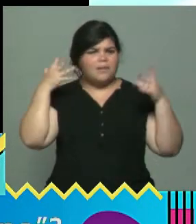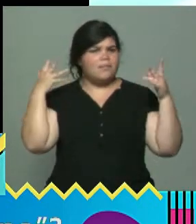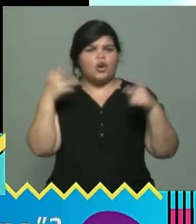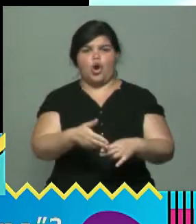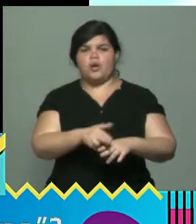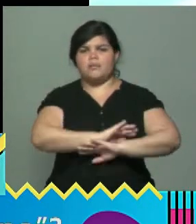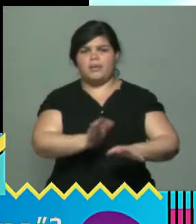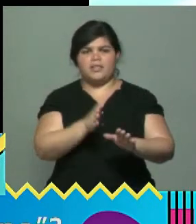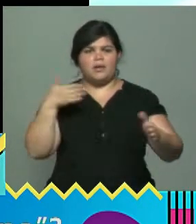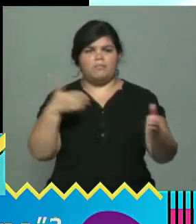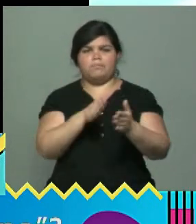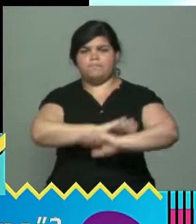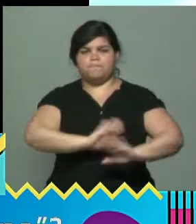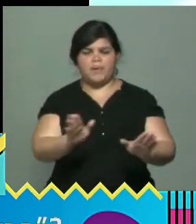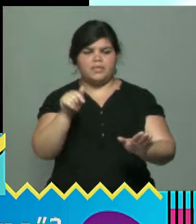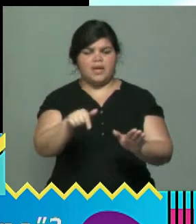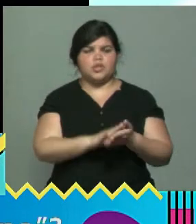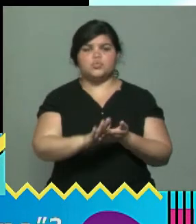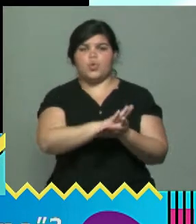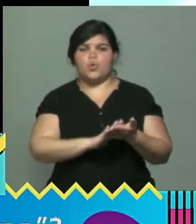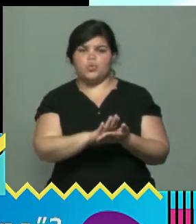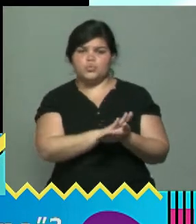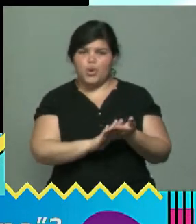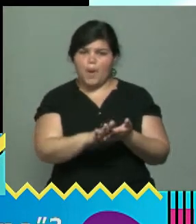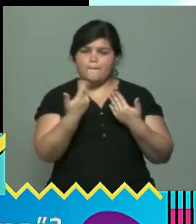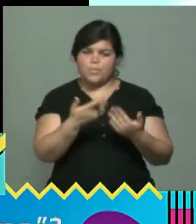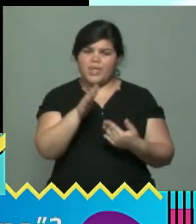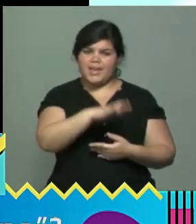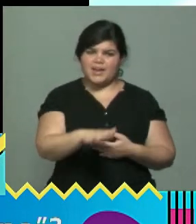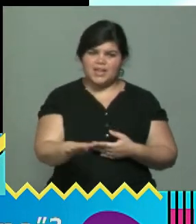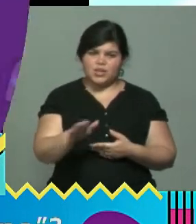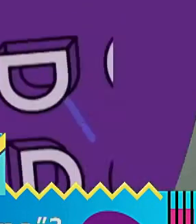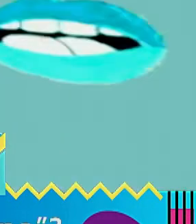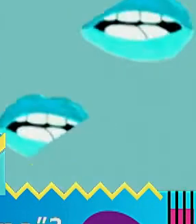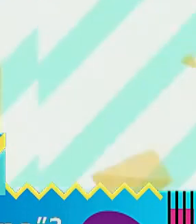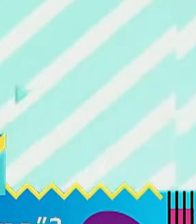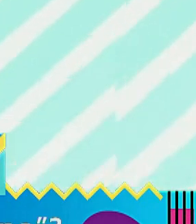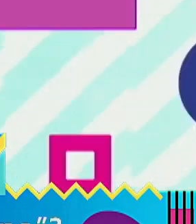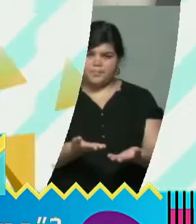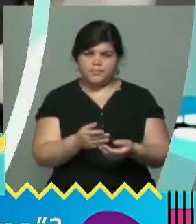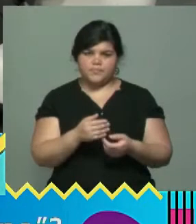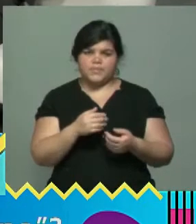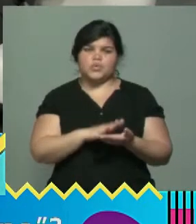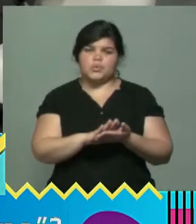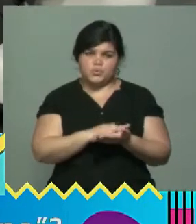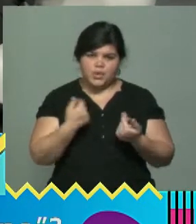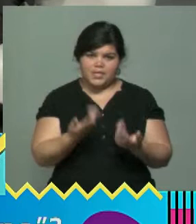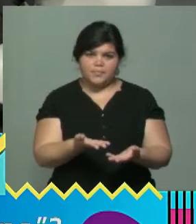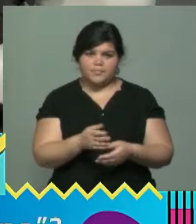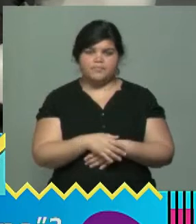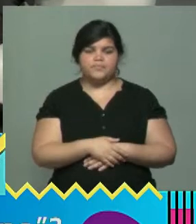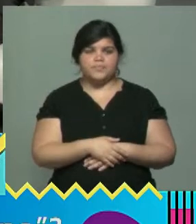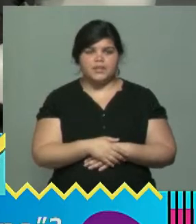y adolescentes y poder reparar cuanto antes el daño que se genera en los chicos. Claro, a mí lo que me llamaba la atención del estudio de UNICEF es que decía que tan solo